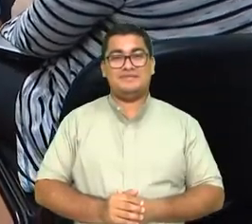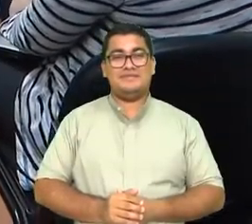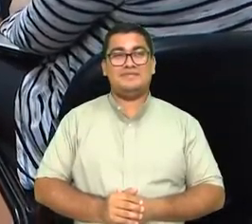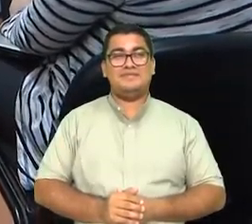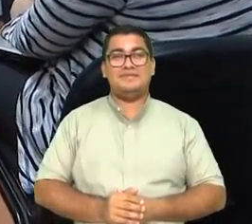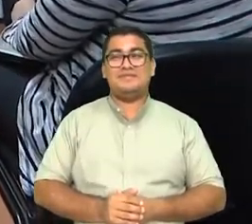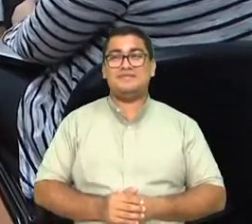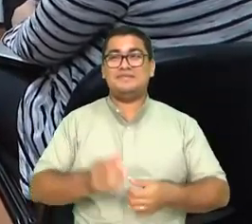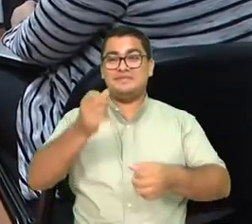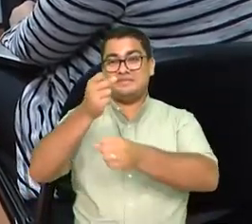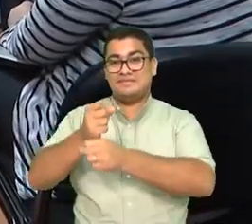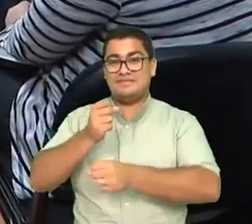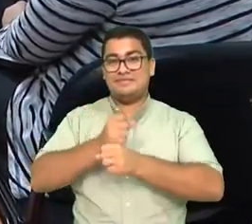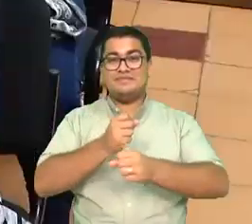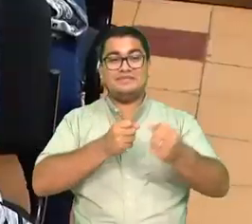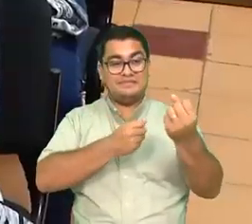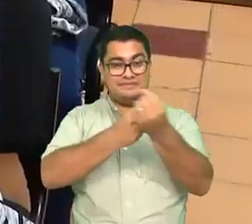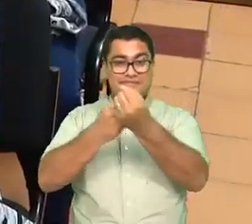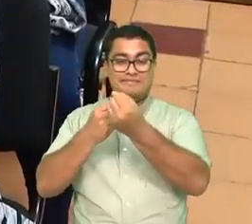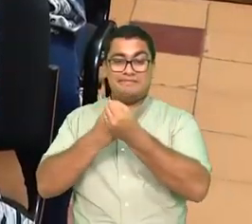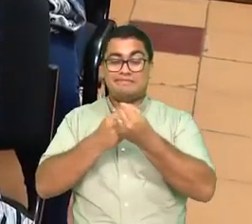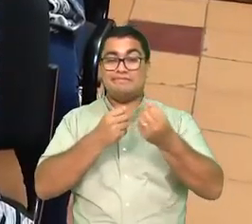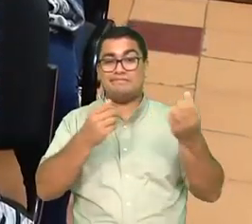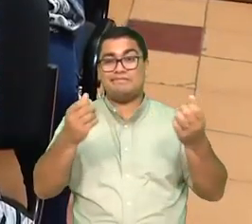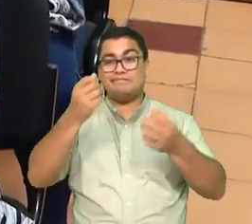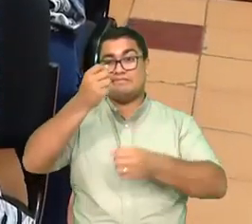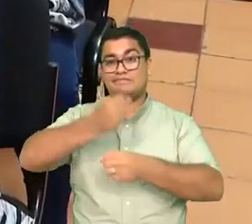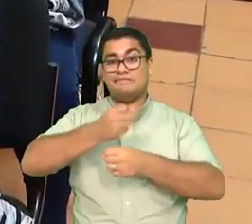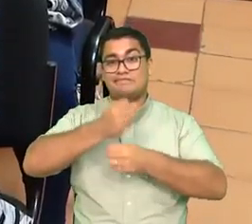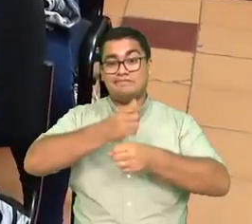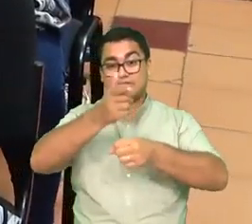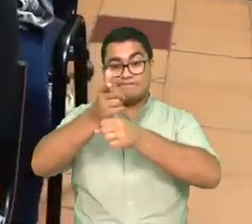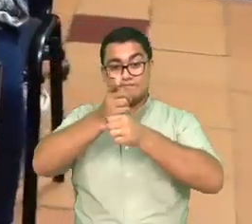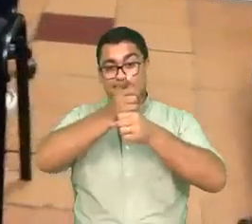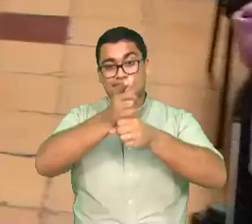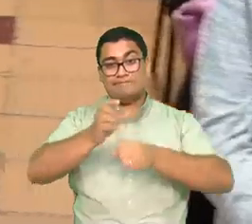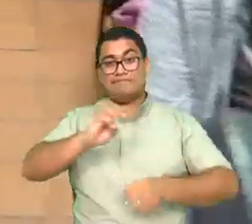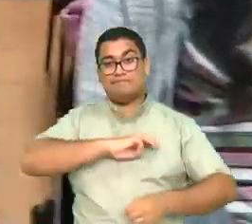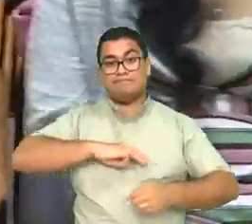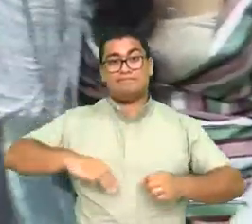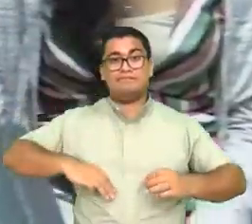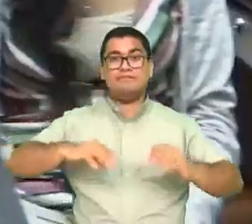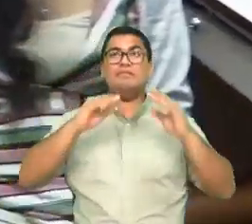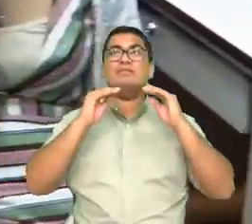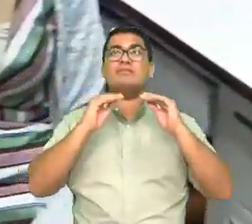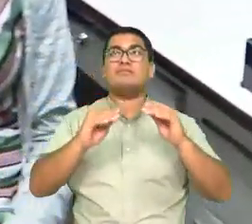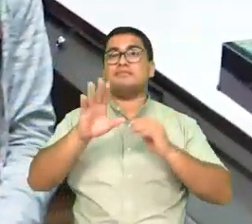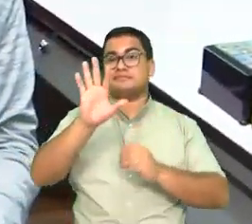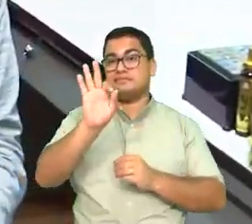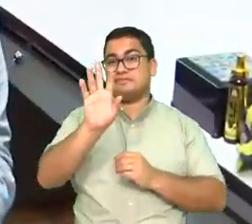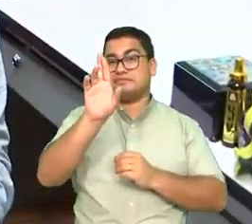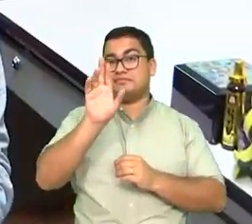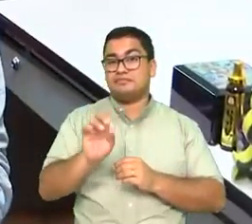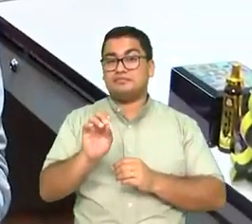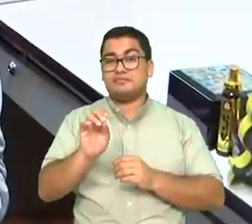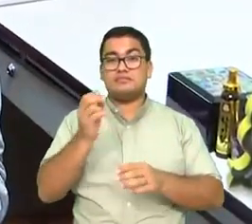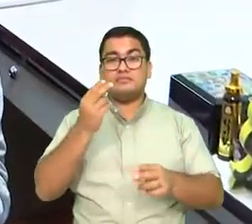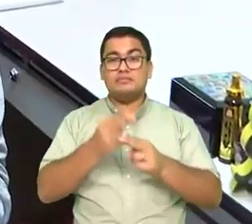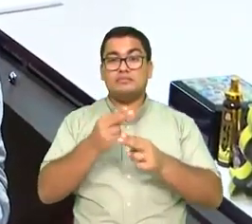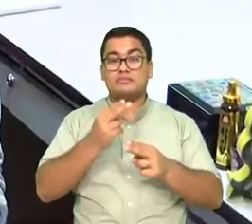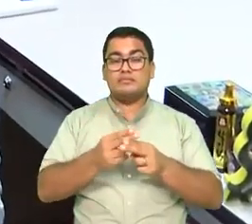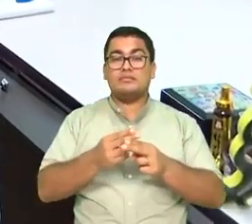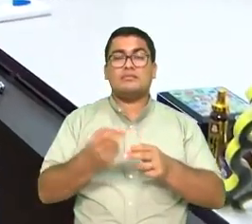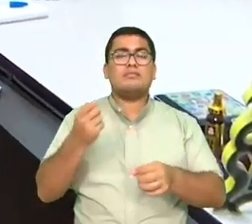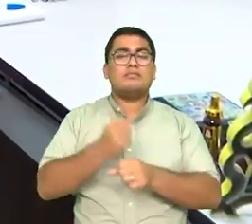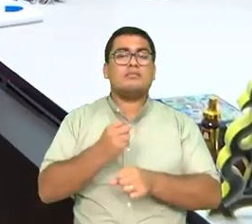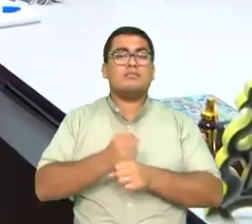Fortalecer las capacidades de los trabajadores del Departamento de Audiovisuales del MINET es lo que persigue el foro virtual denominado La Función